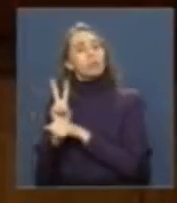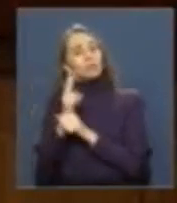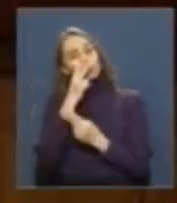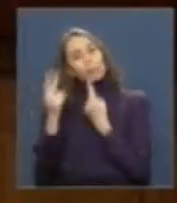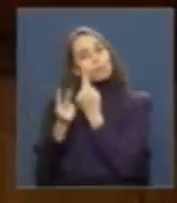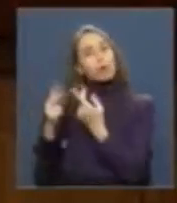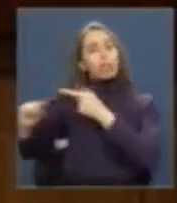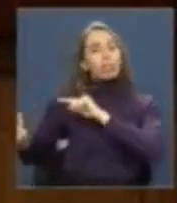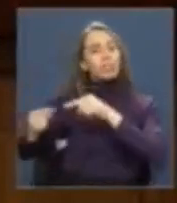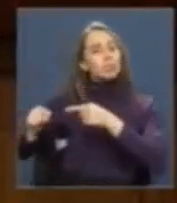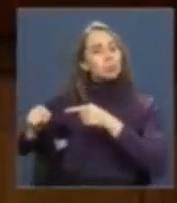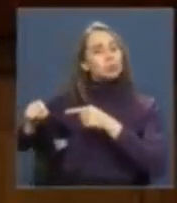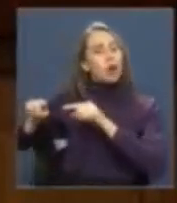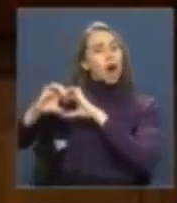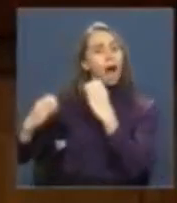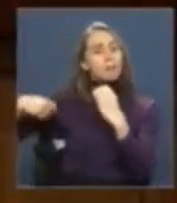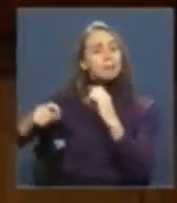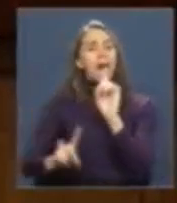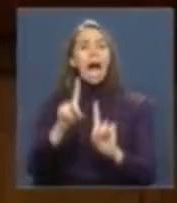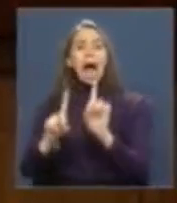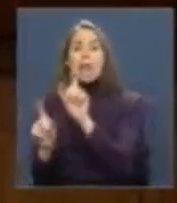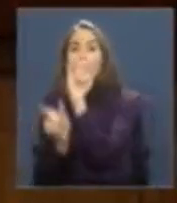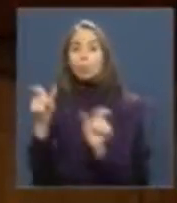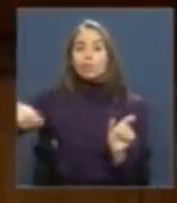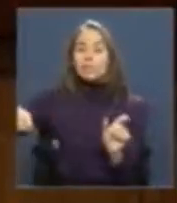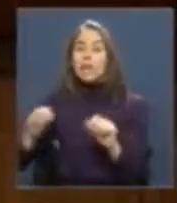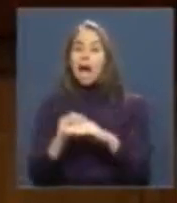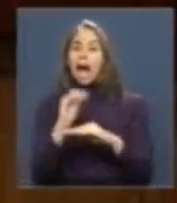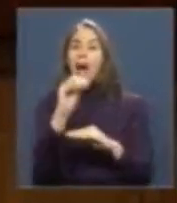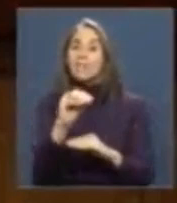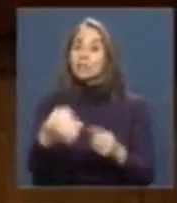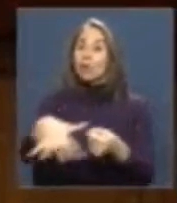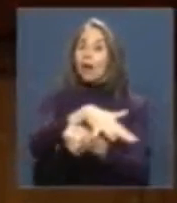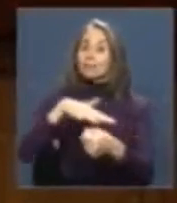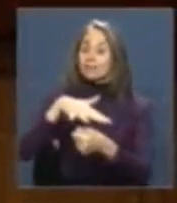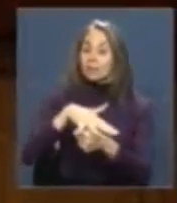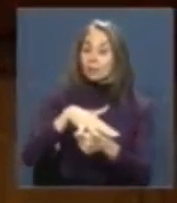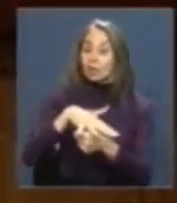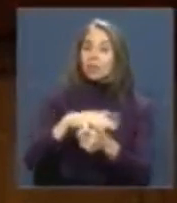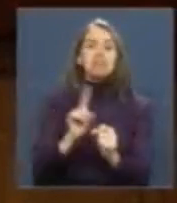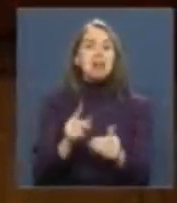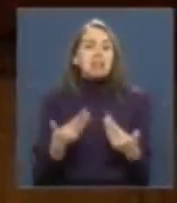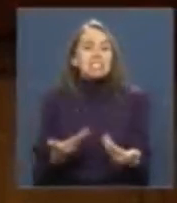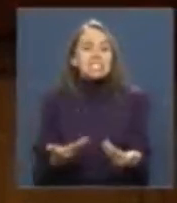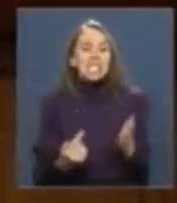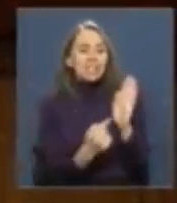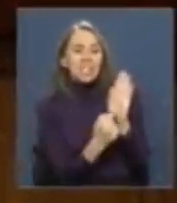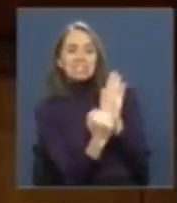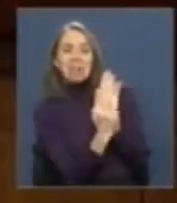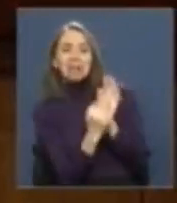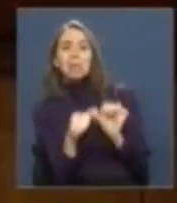hubo algunos integrantes que advirtieron estas circunstancias y la inutilidad de la disposición transitoria